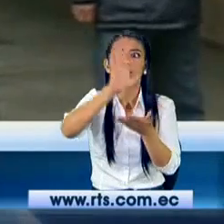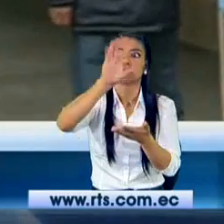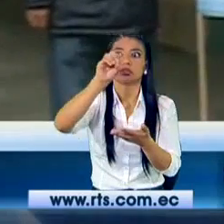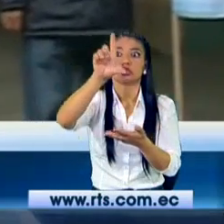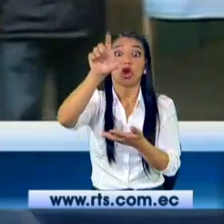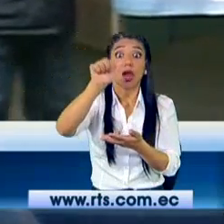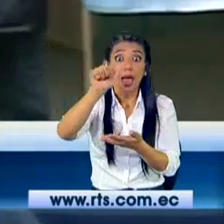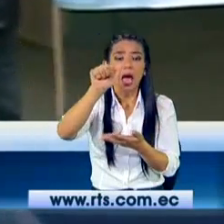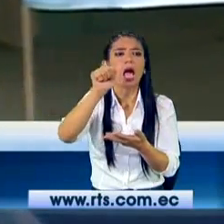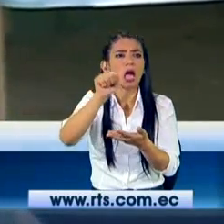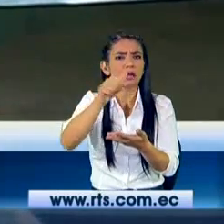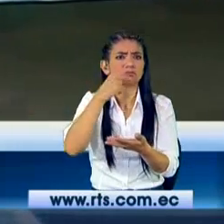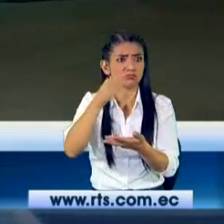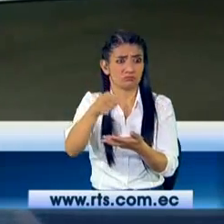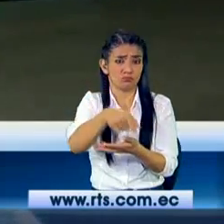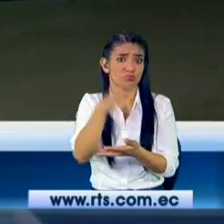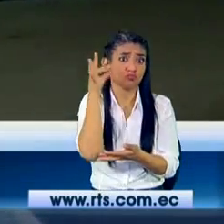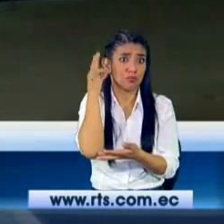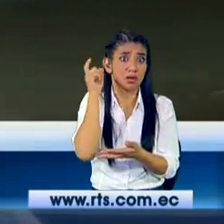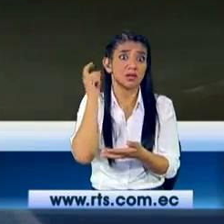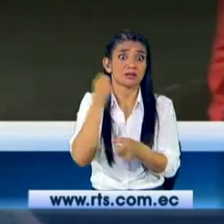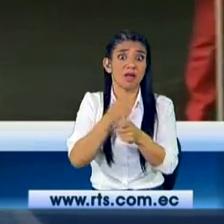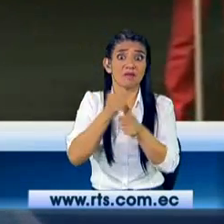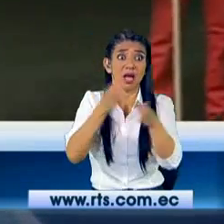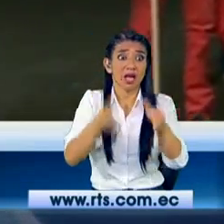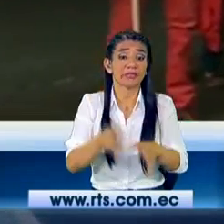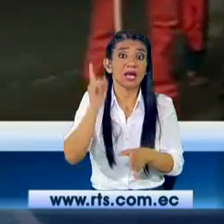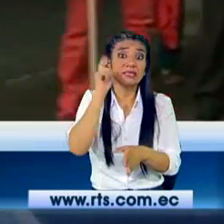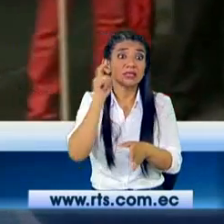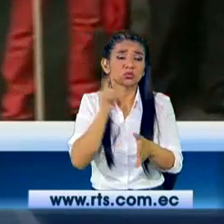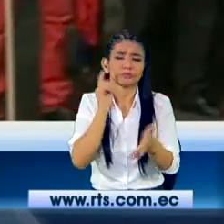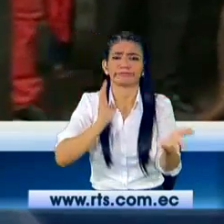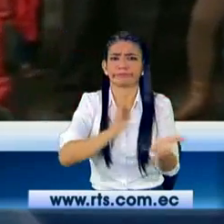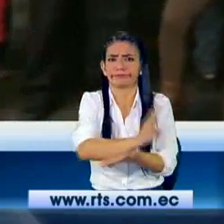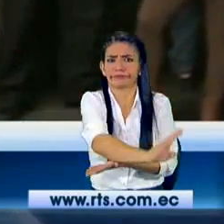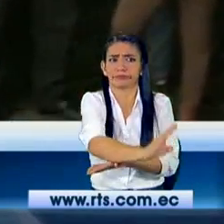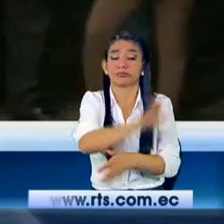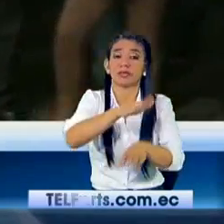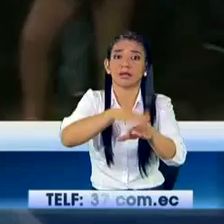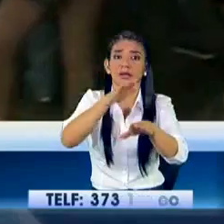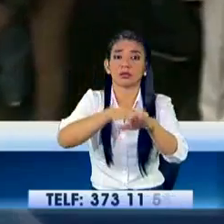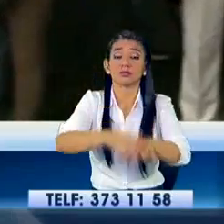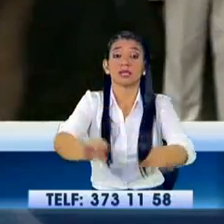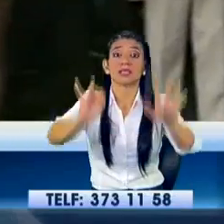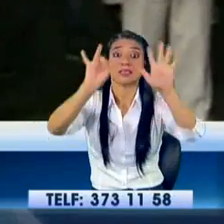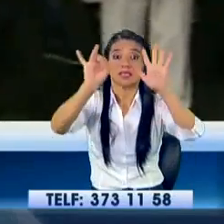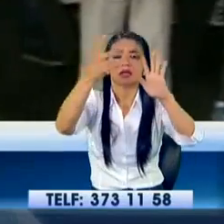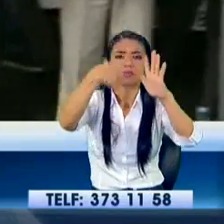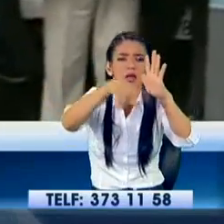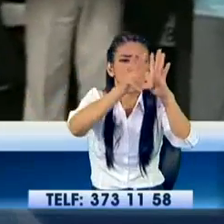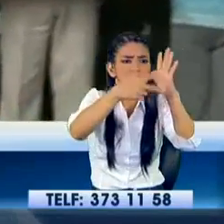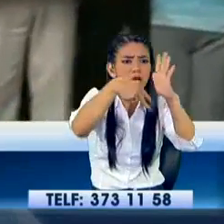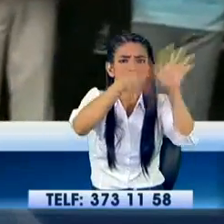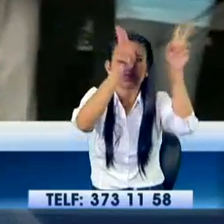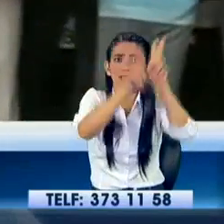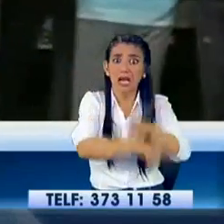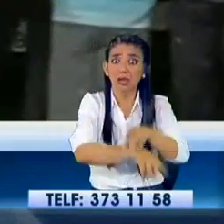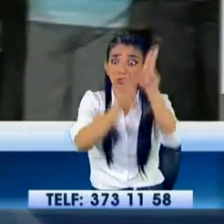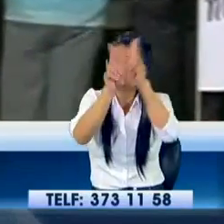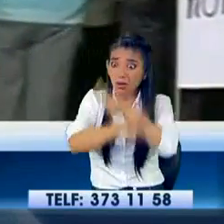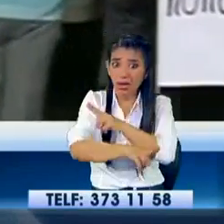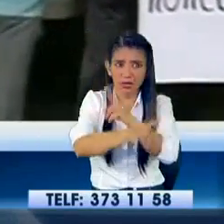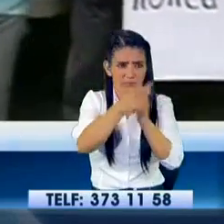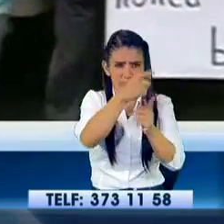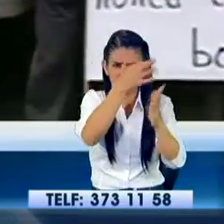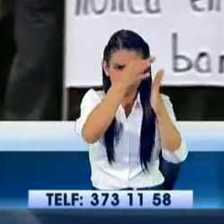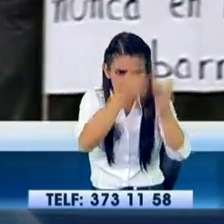más información. ¿A qué consenso o qué fue lo que acordaron ayer en la reunión? Ya, en la reunión ayer acordamos de que el señor